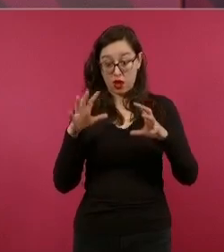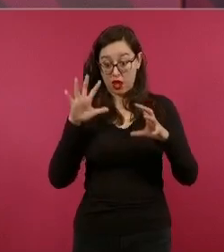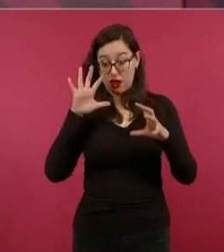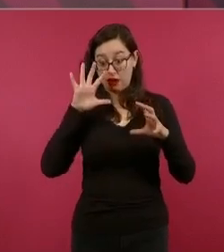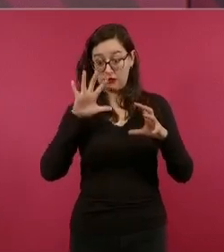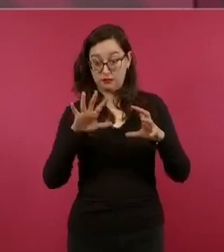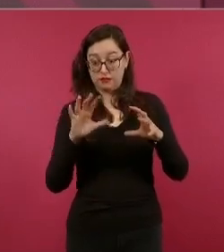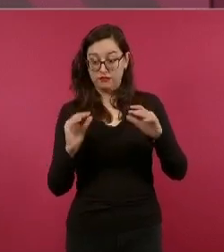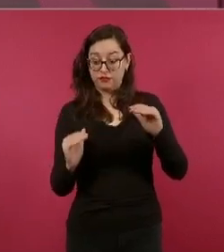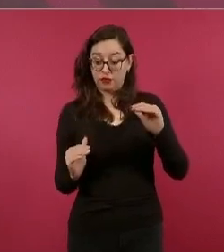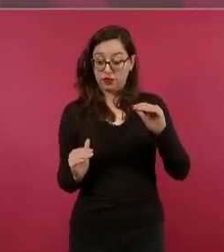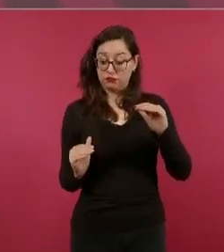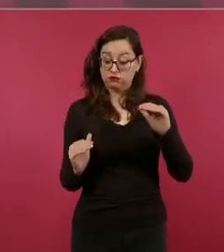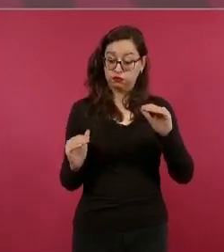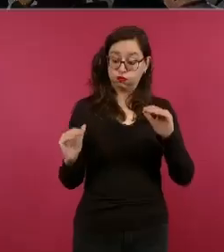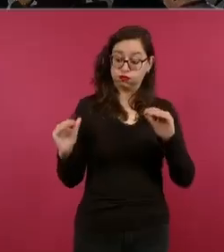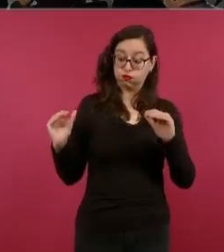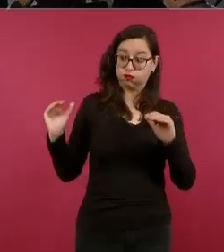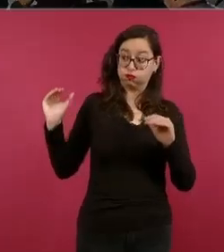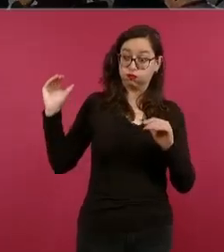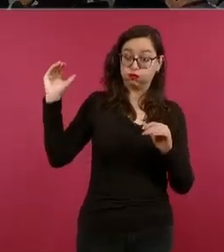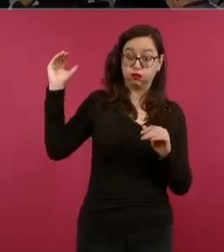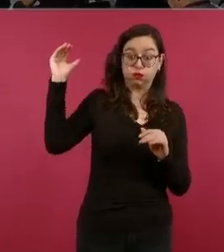como era la tendencia,